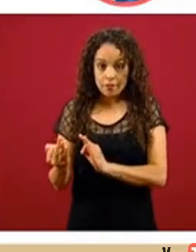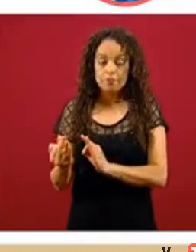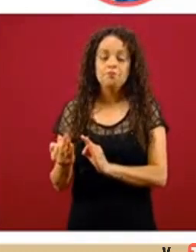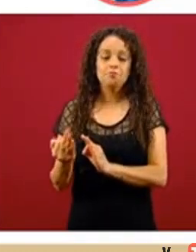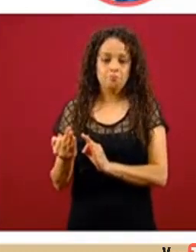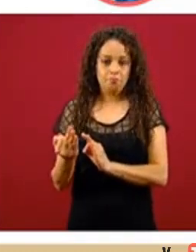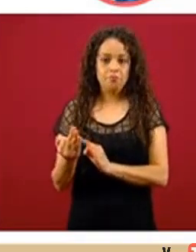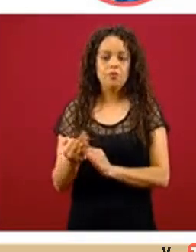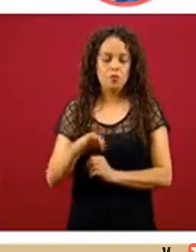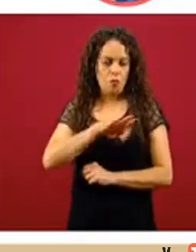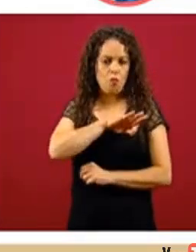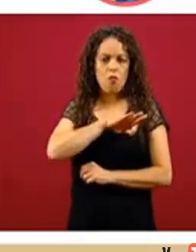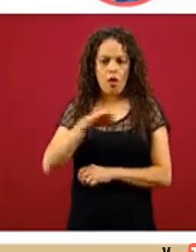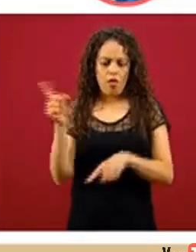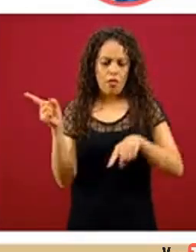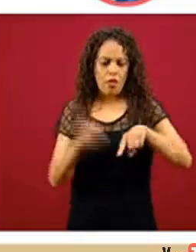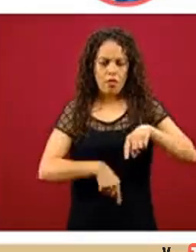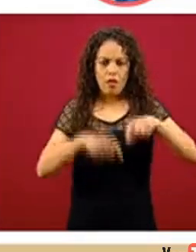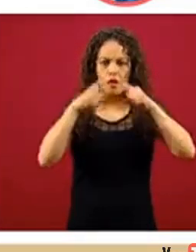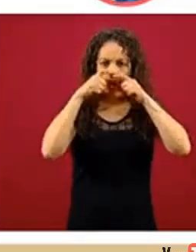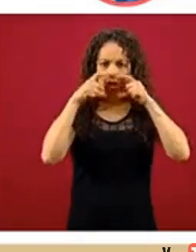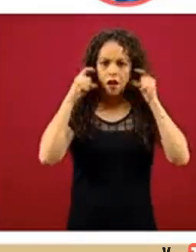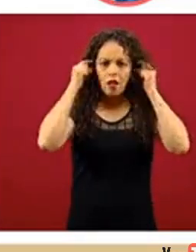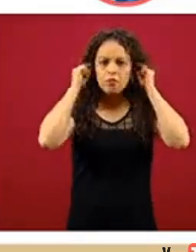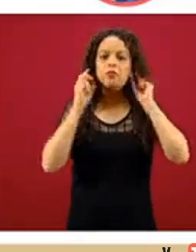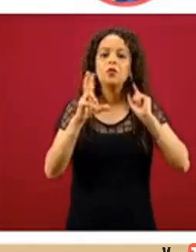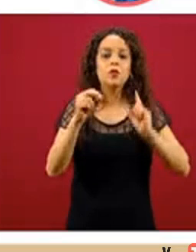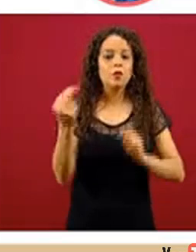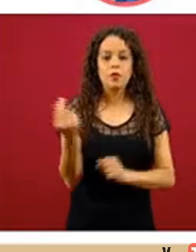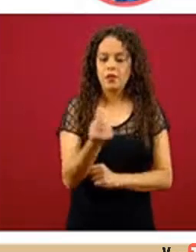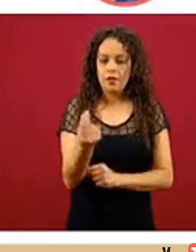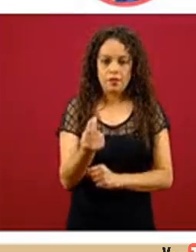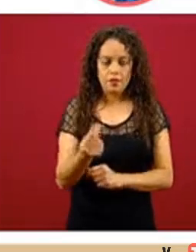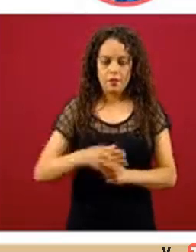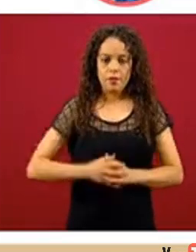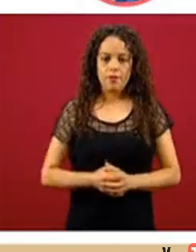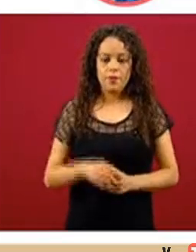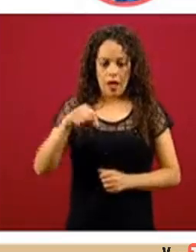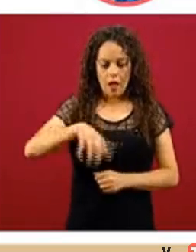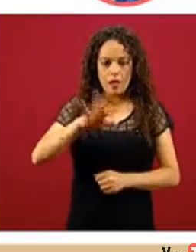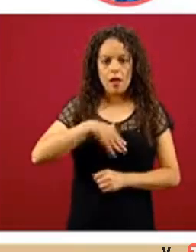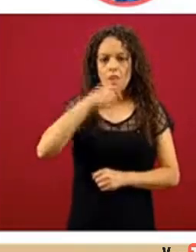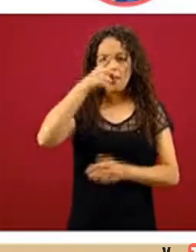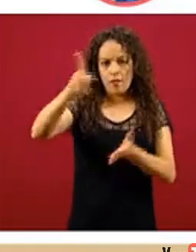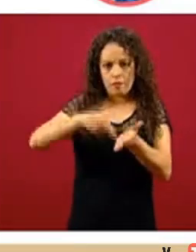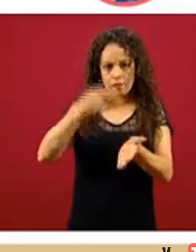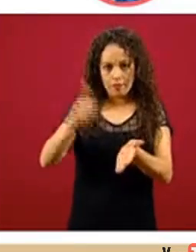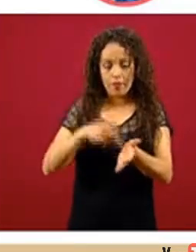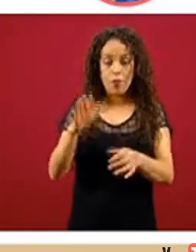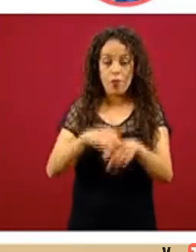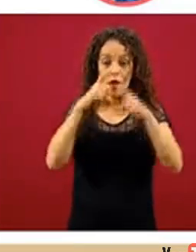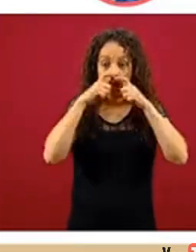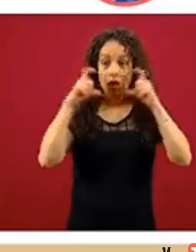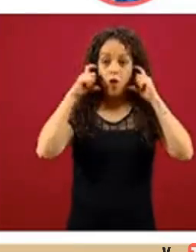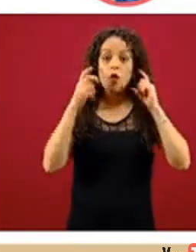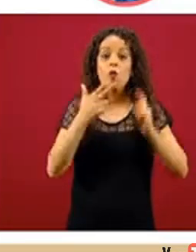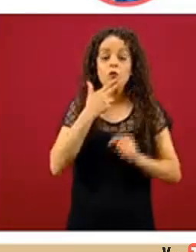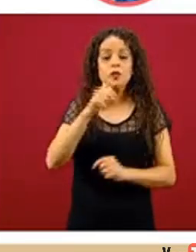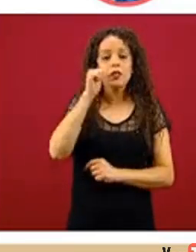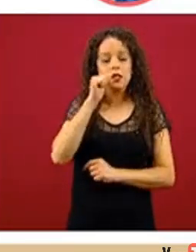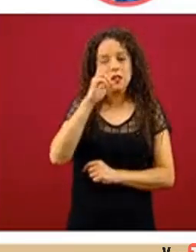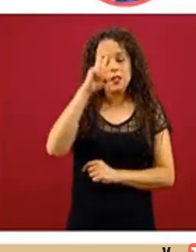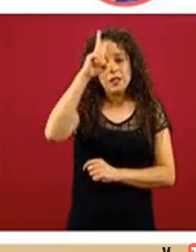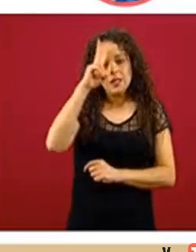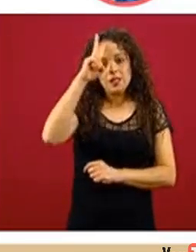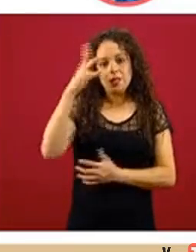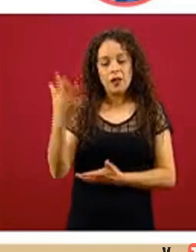sin el cubreboca. Recordemos, lo hemos dicho aquí, el cubreboca provoca comezón, se está contaminando y puede ser,